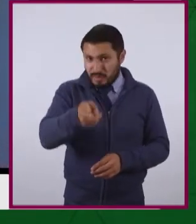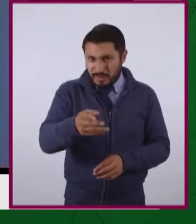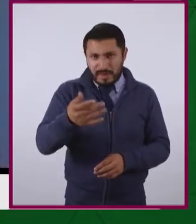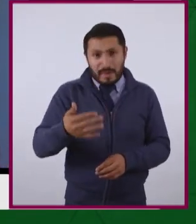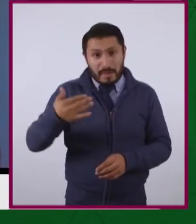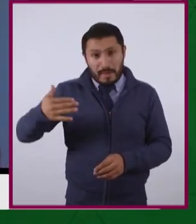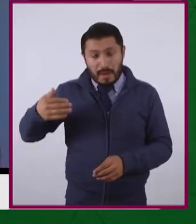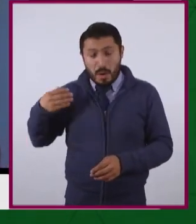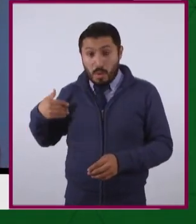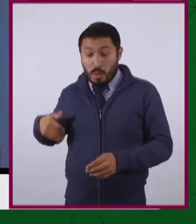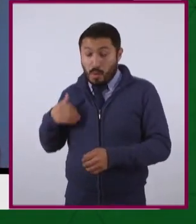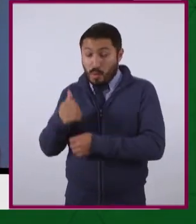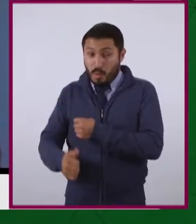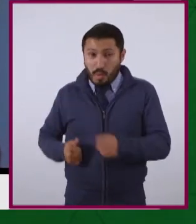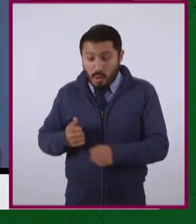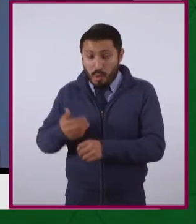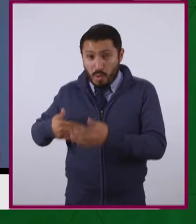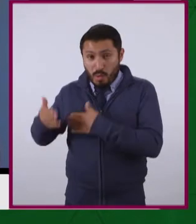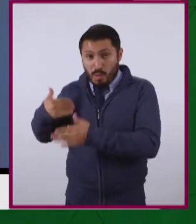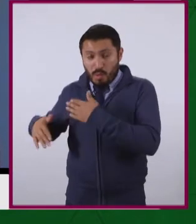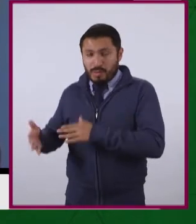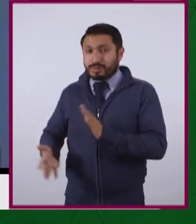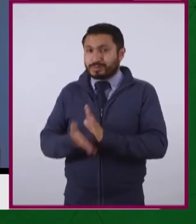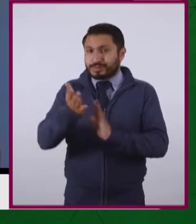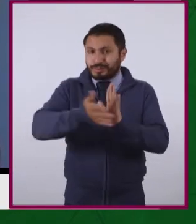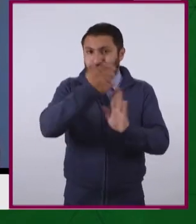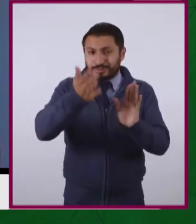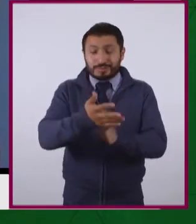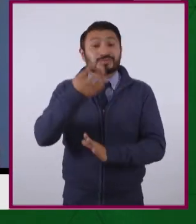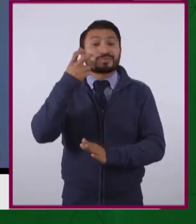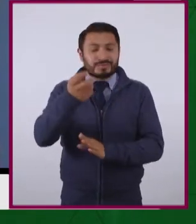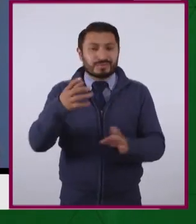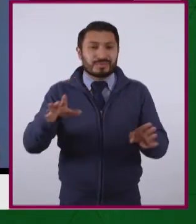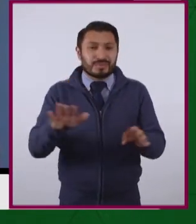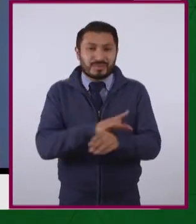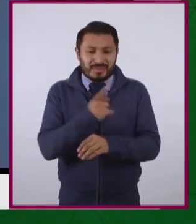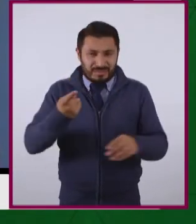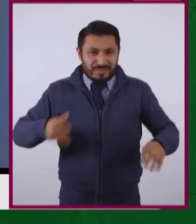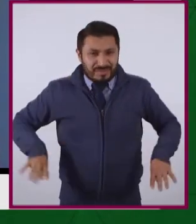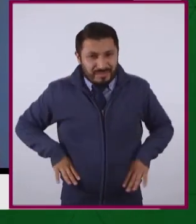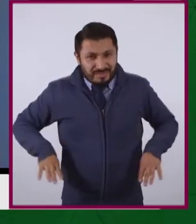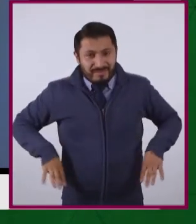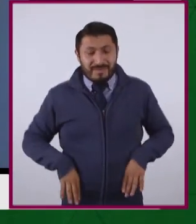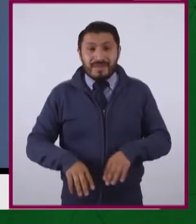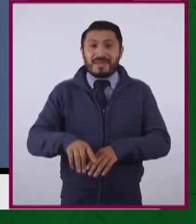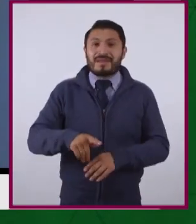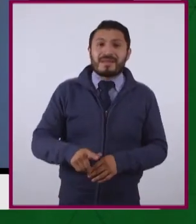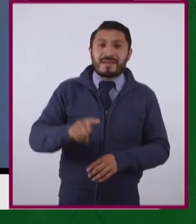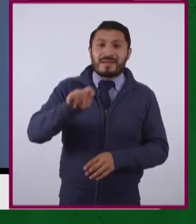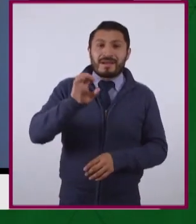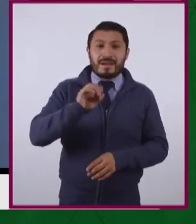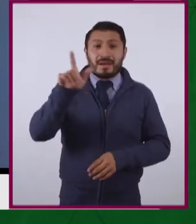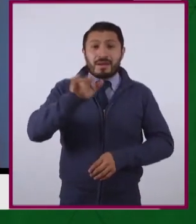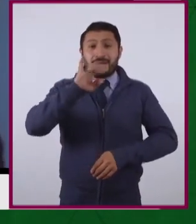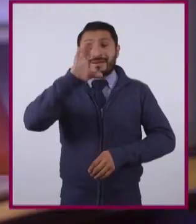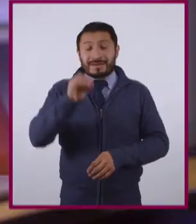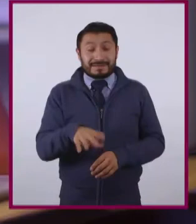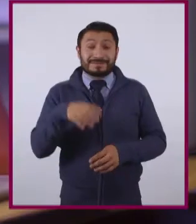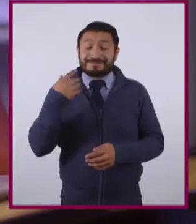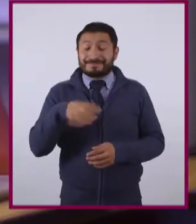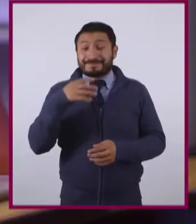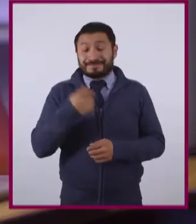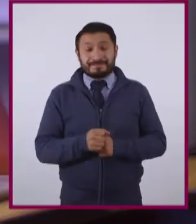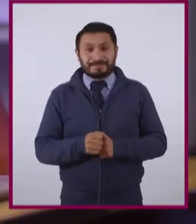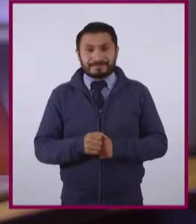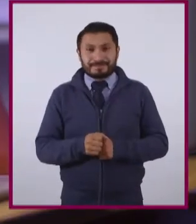hace varios años en la construcción por los componentes tóxicos que contiene. Antes